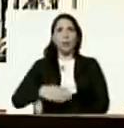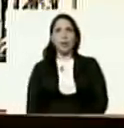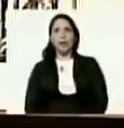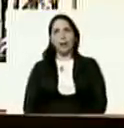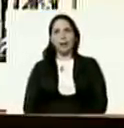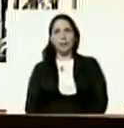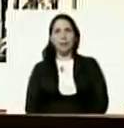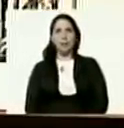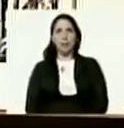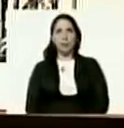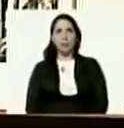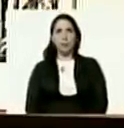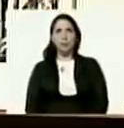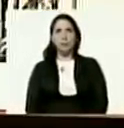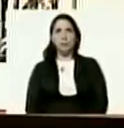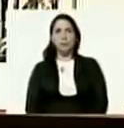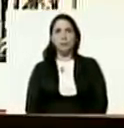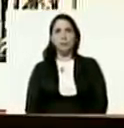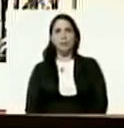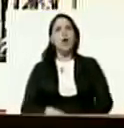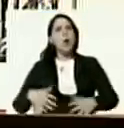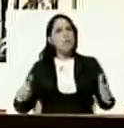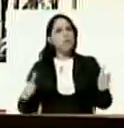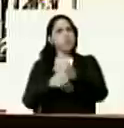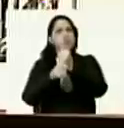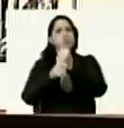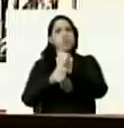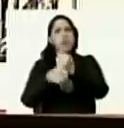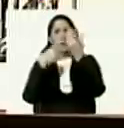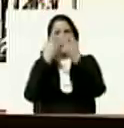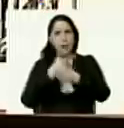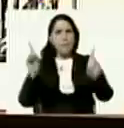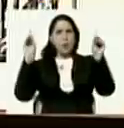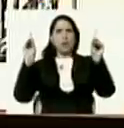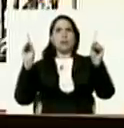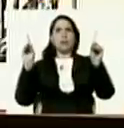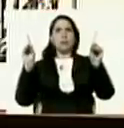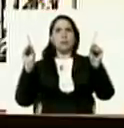calles a conquistar la democracia.